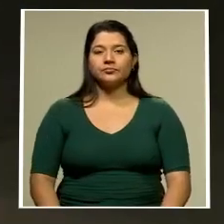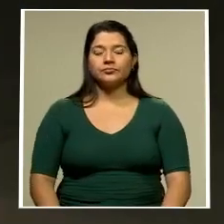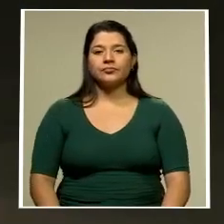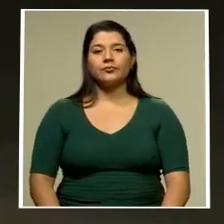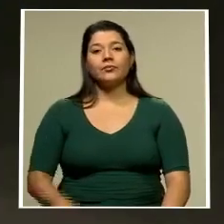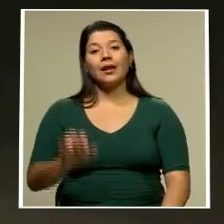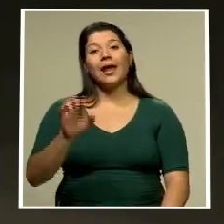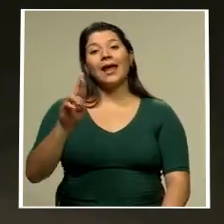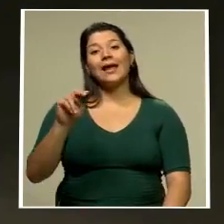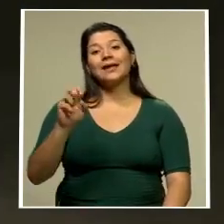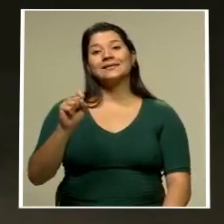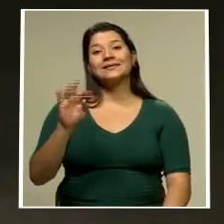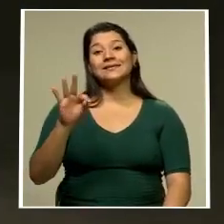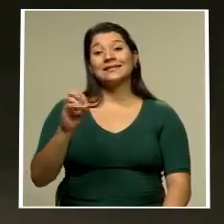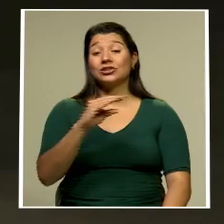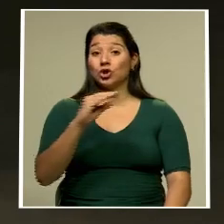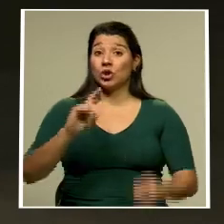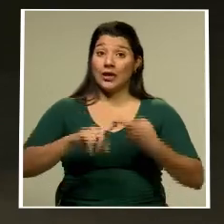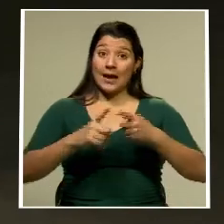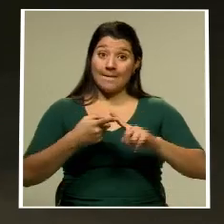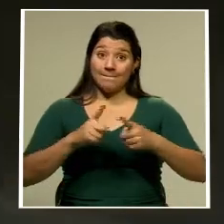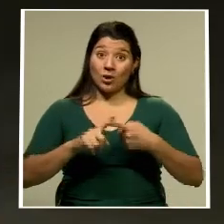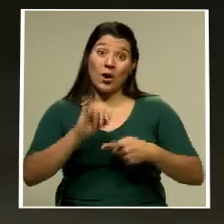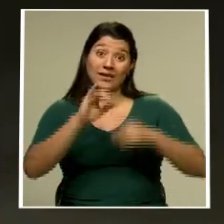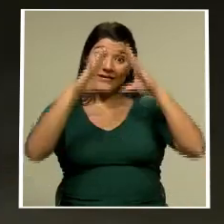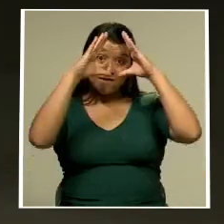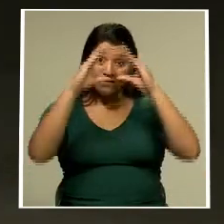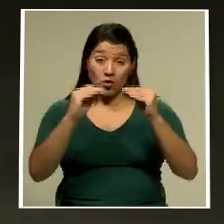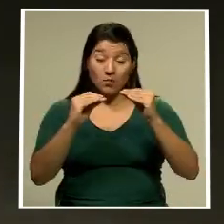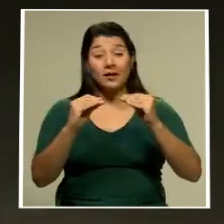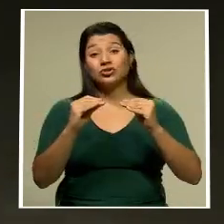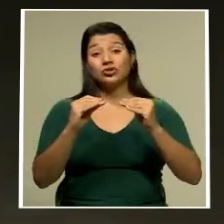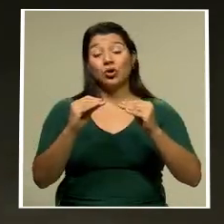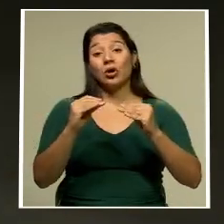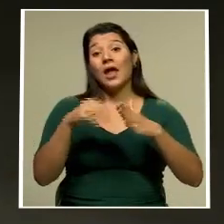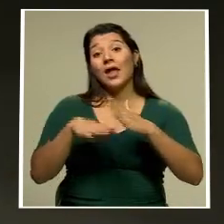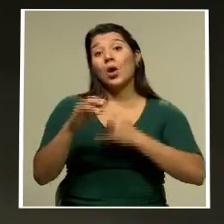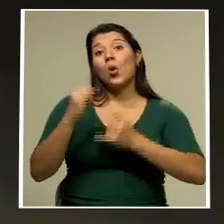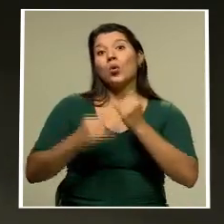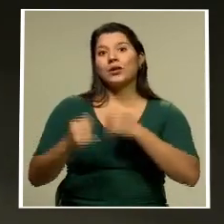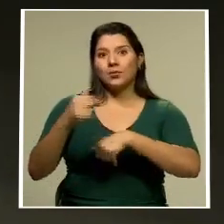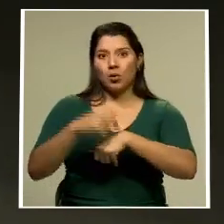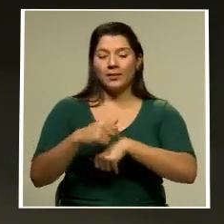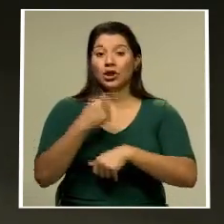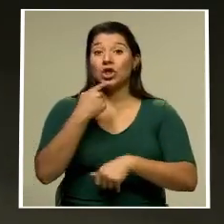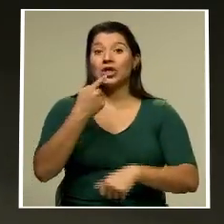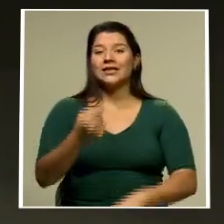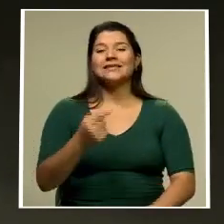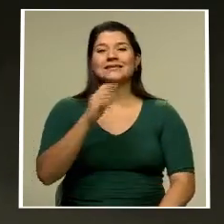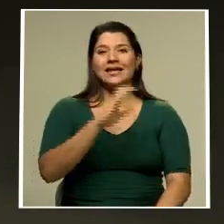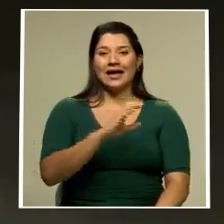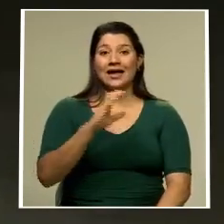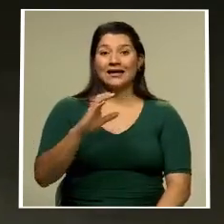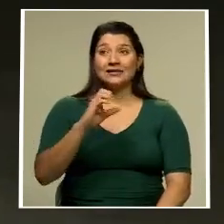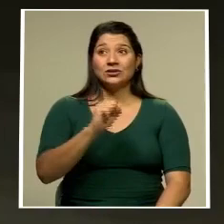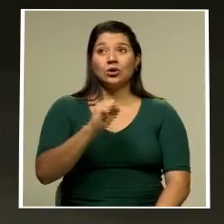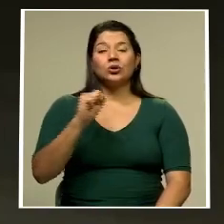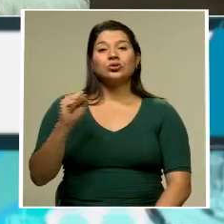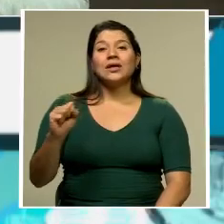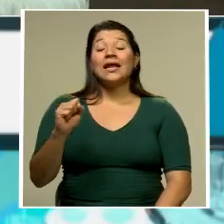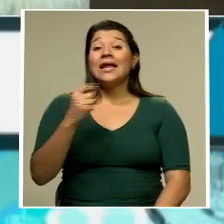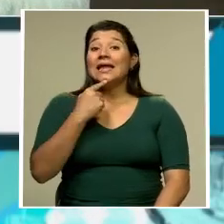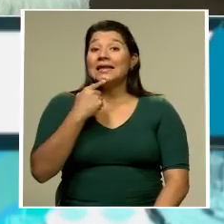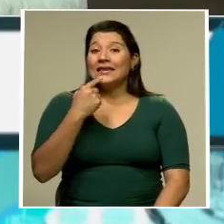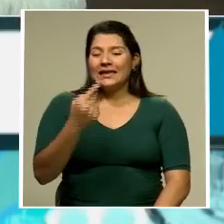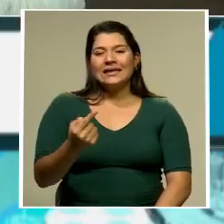Don Ernesto y amigos televidentes, esta es una información de última hora que ha registrado la Caja Costarricense de Seguro Social. Según